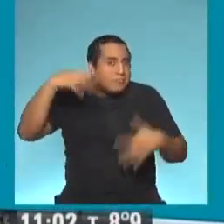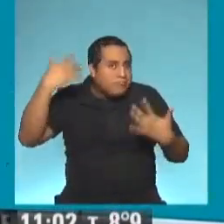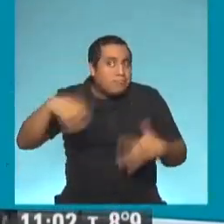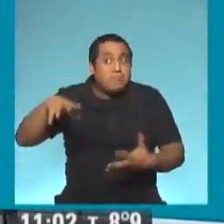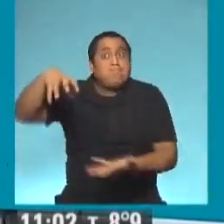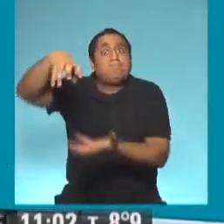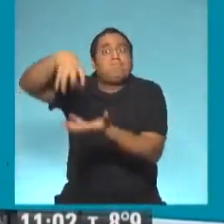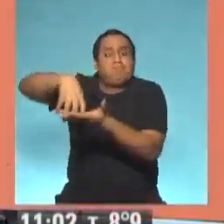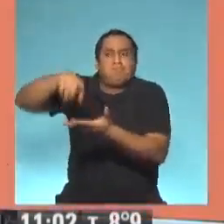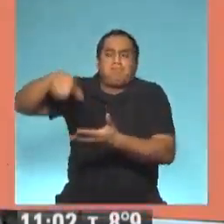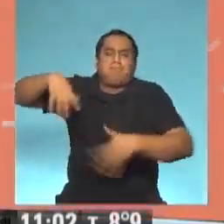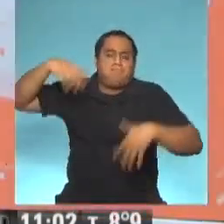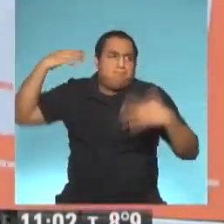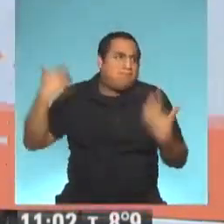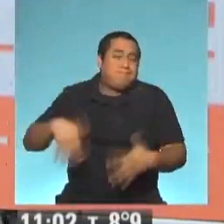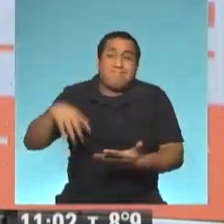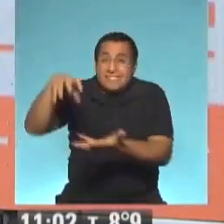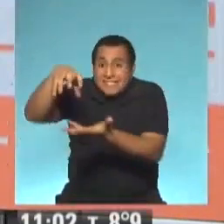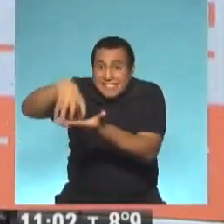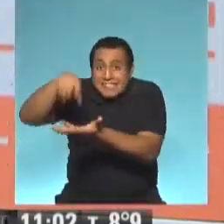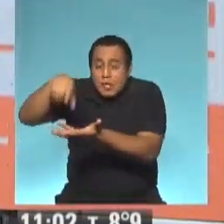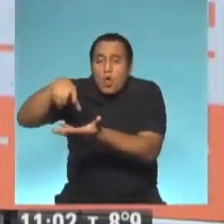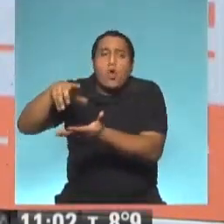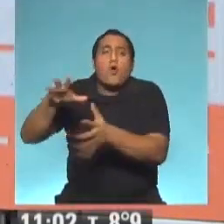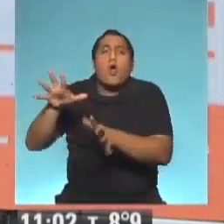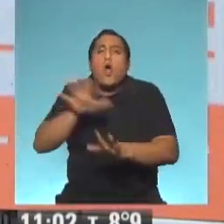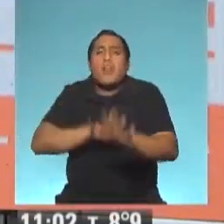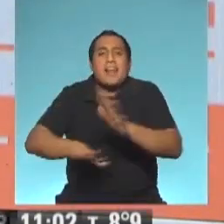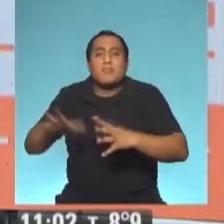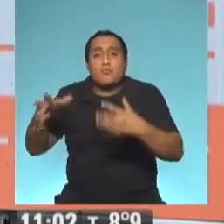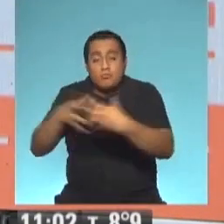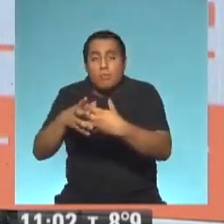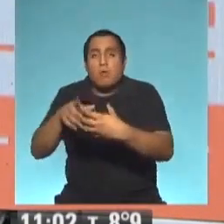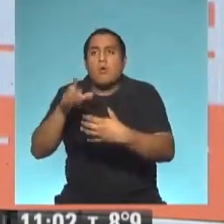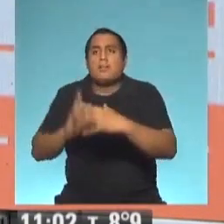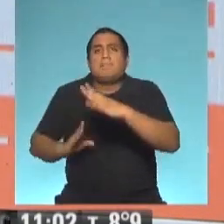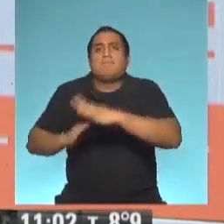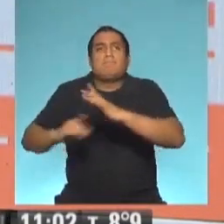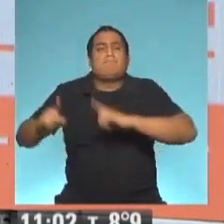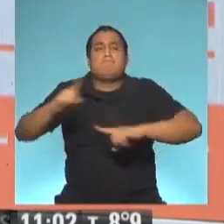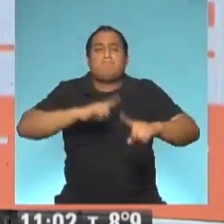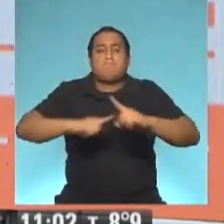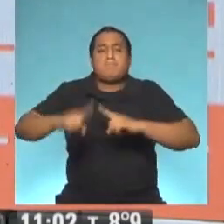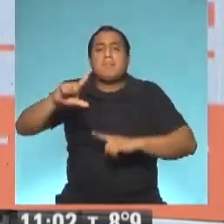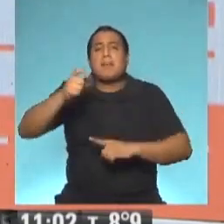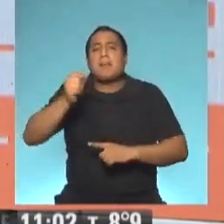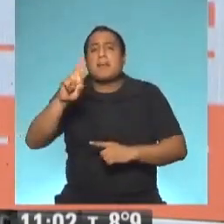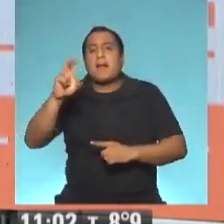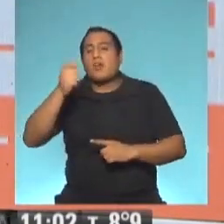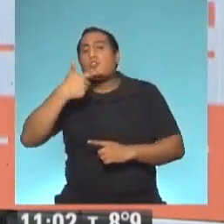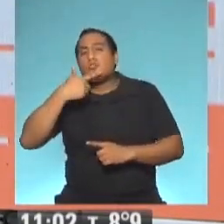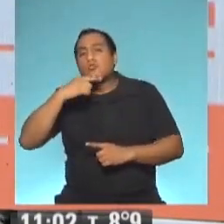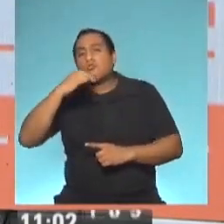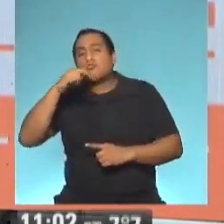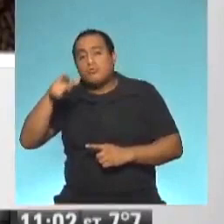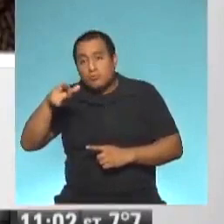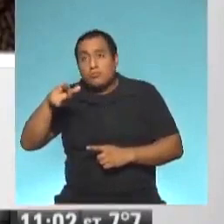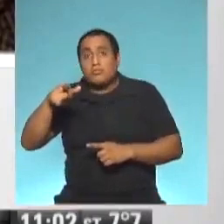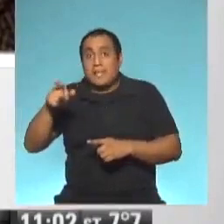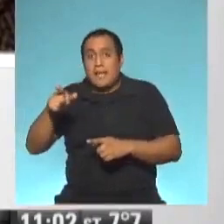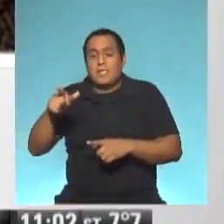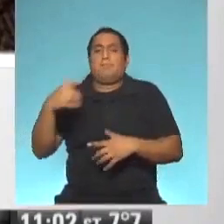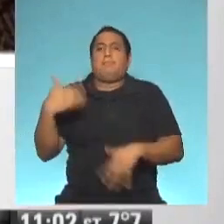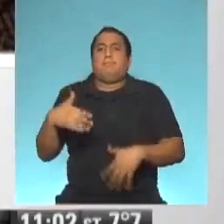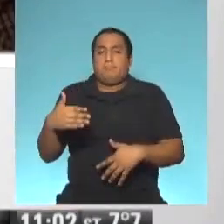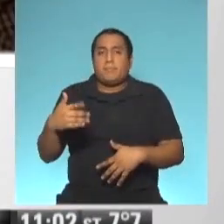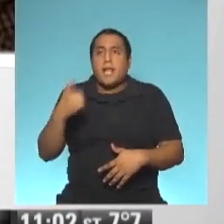realiza históricamente desde este organismo que hoy conduce Carlos Zorati y con quien ya estamos en contacto para poder obviamente hacer